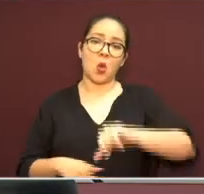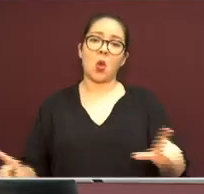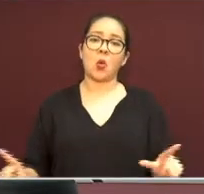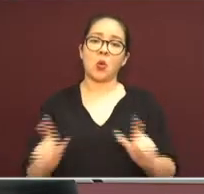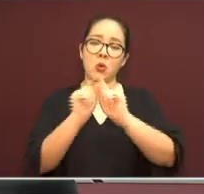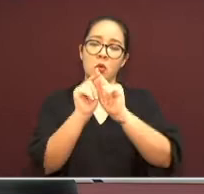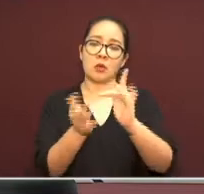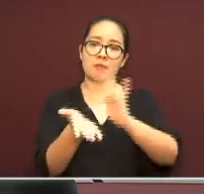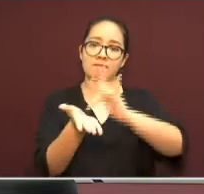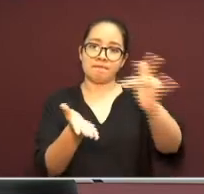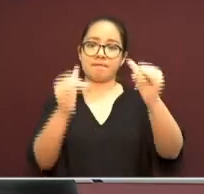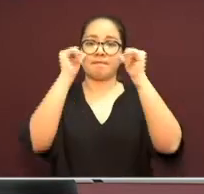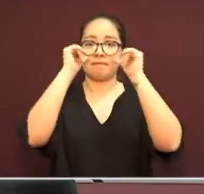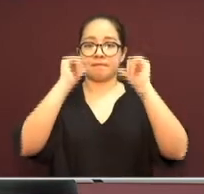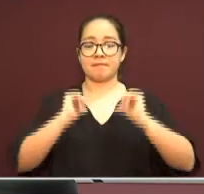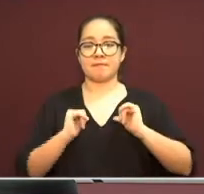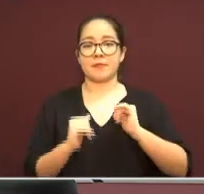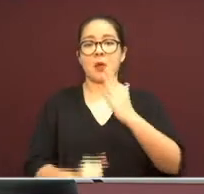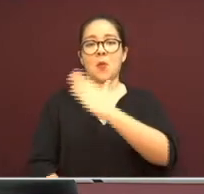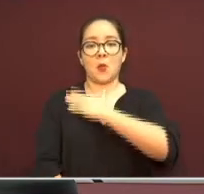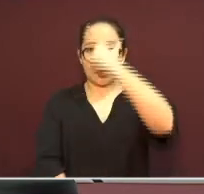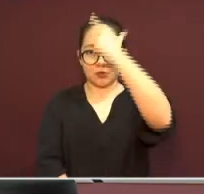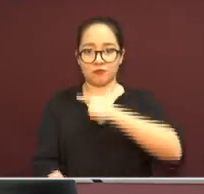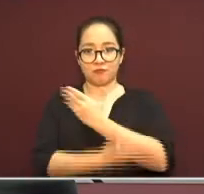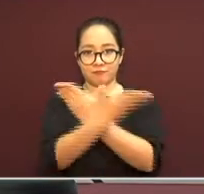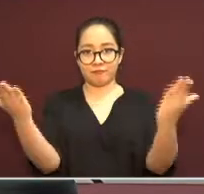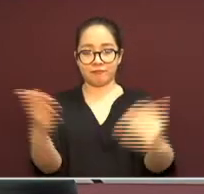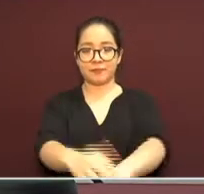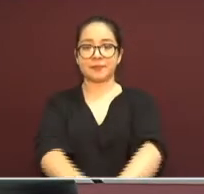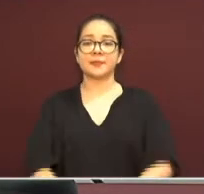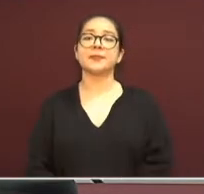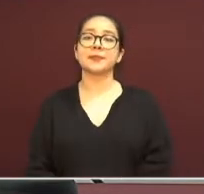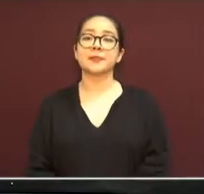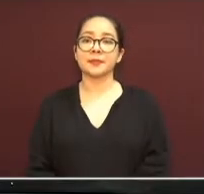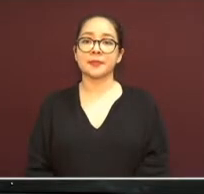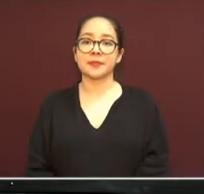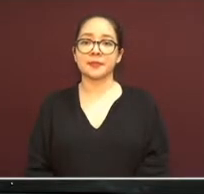gracias por su atención y muy pero muy buenas noches